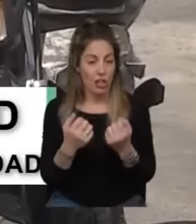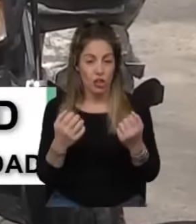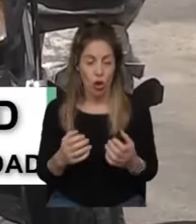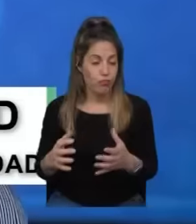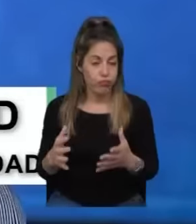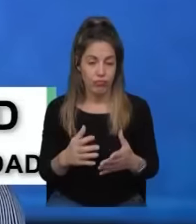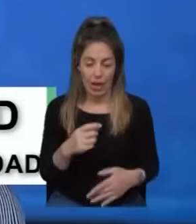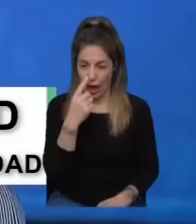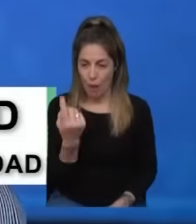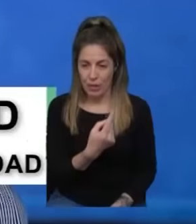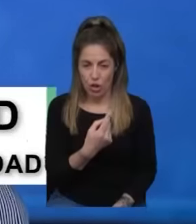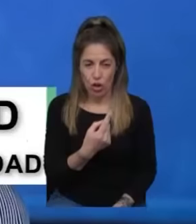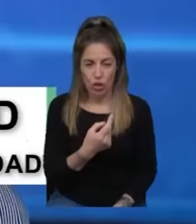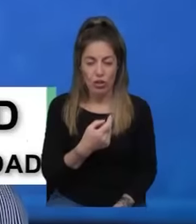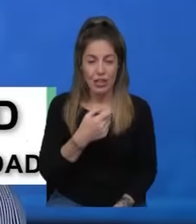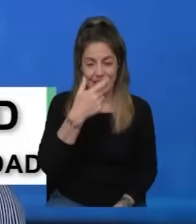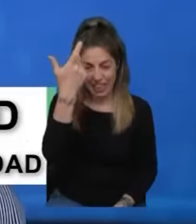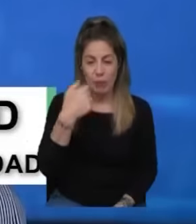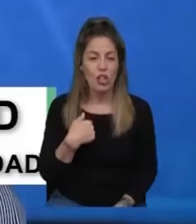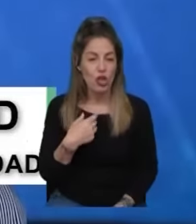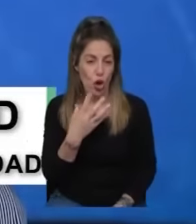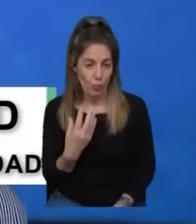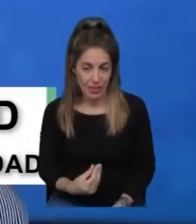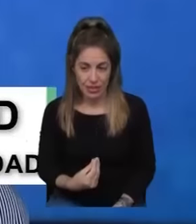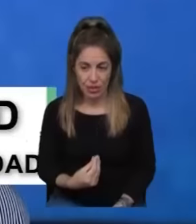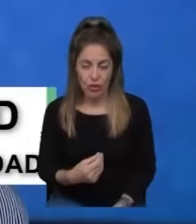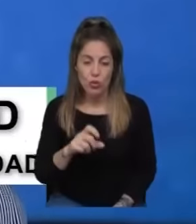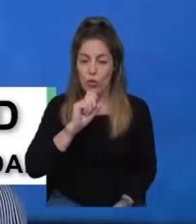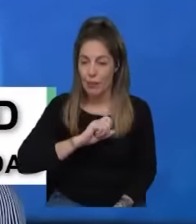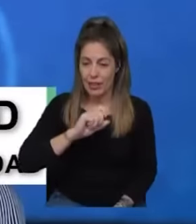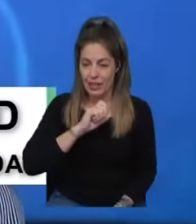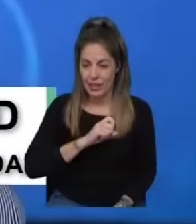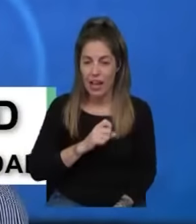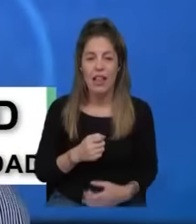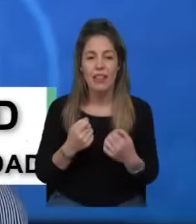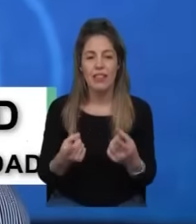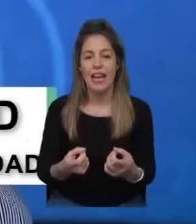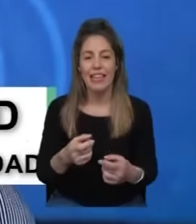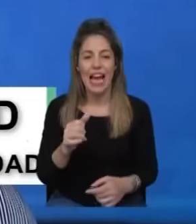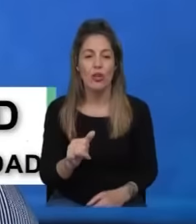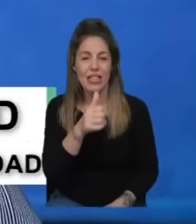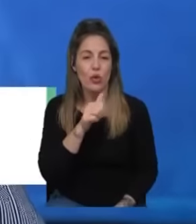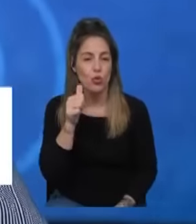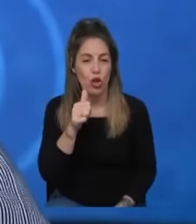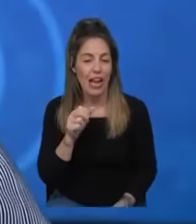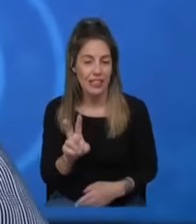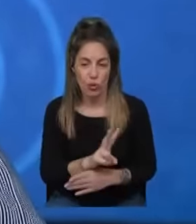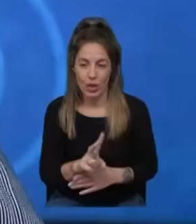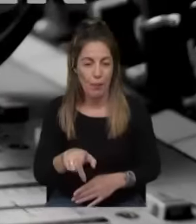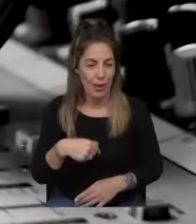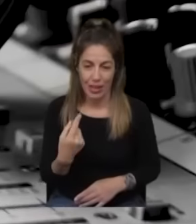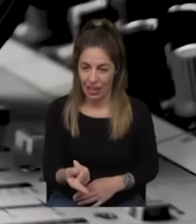porque técnicamente estoy convencido de que es una mentira establecer que hay una solución a la seguridad para